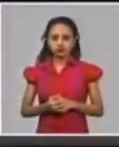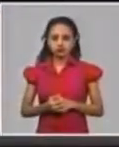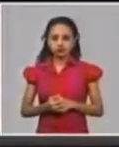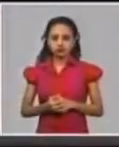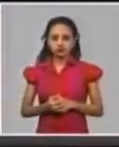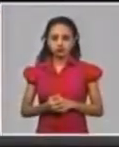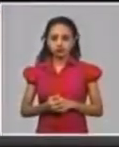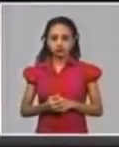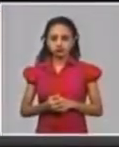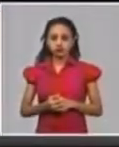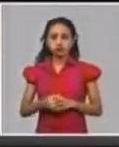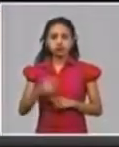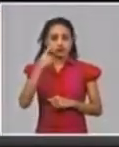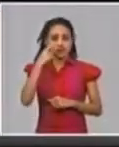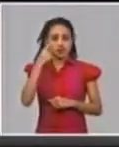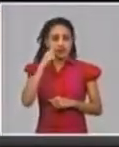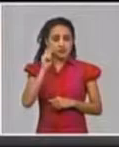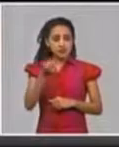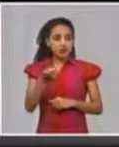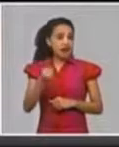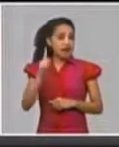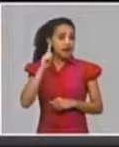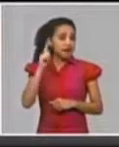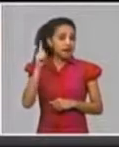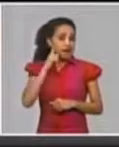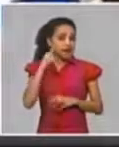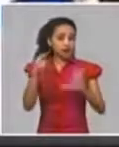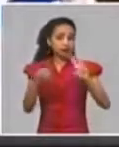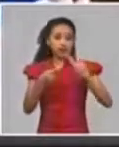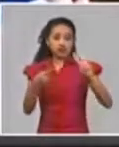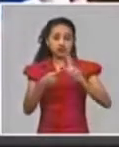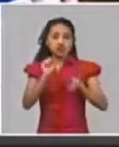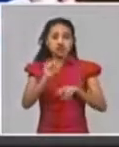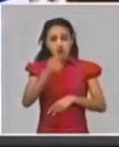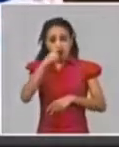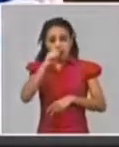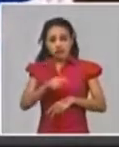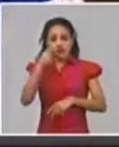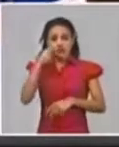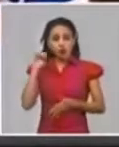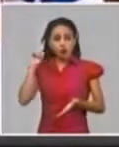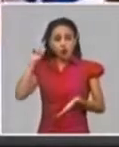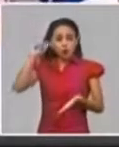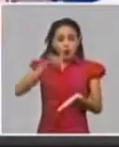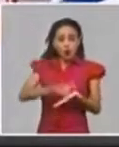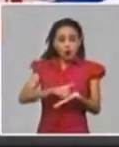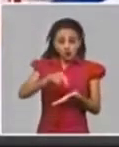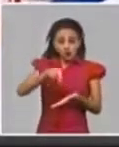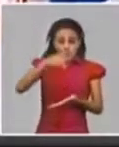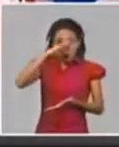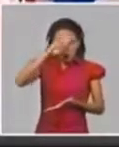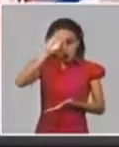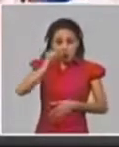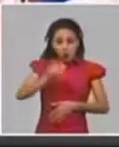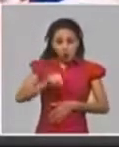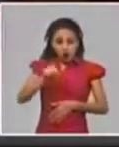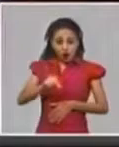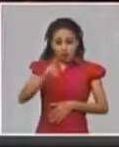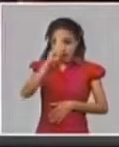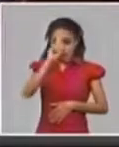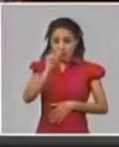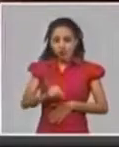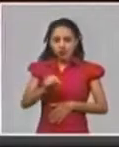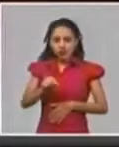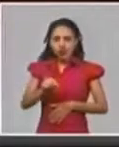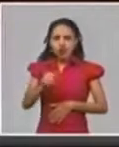La Estación Pública de Radio y Televisión de Sudáfrica calificó el arribo de la brigada cubana Henry Riff como un